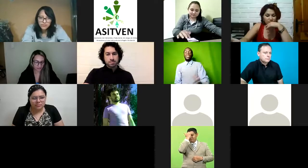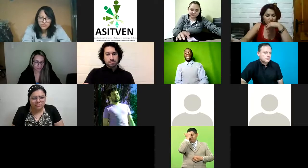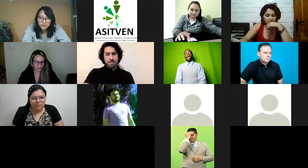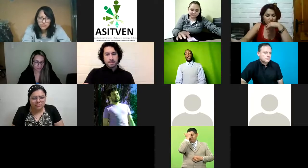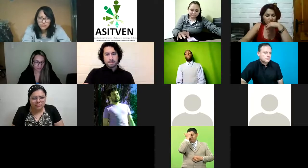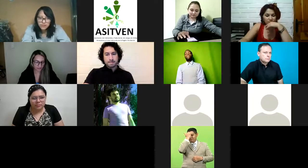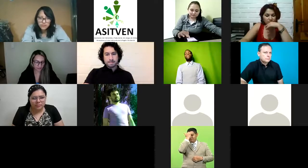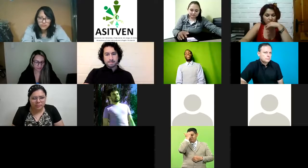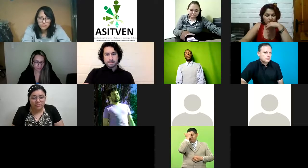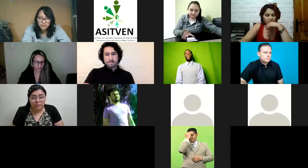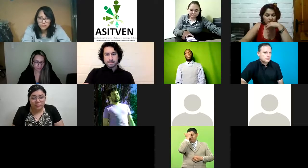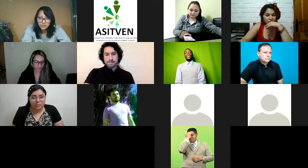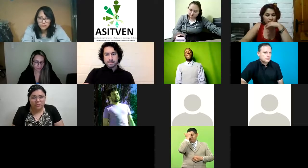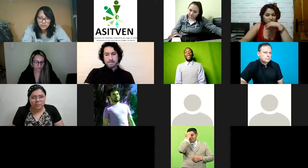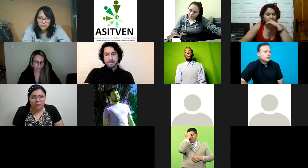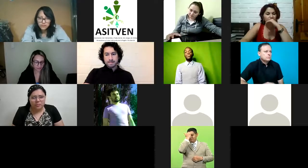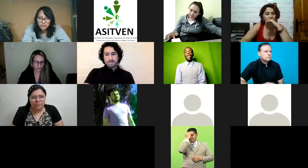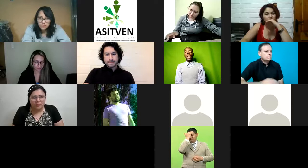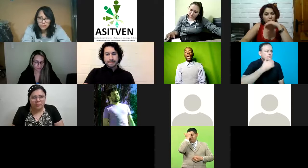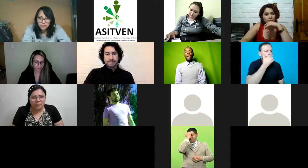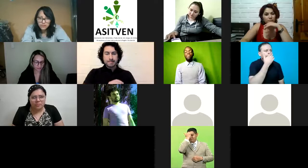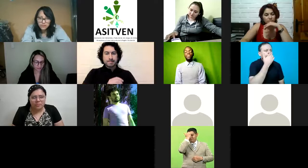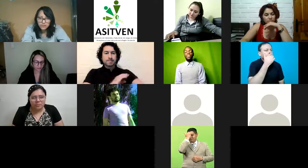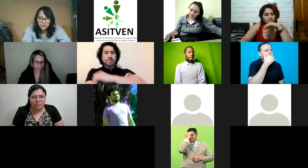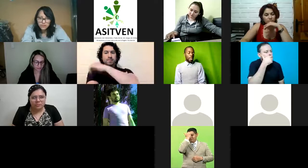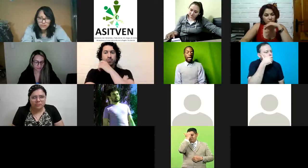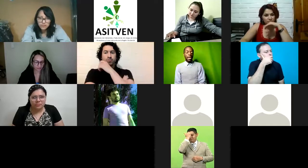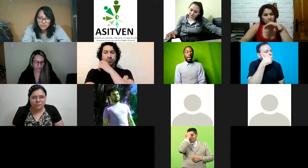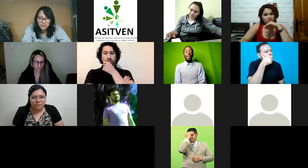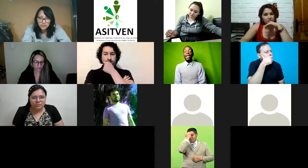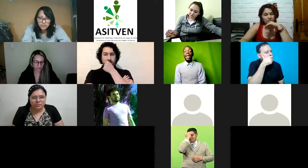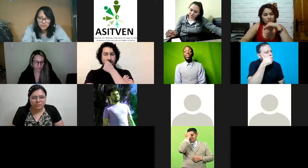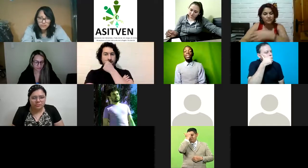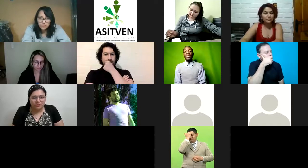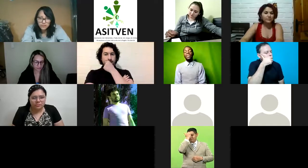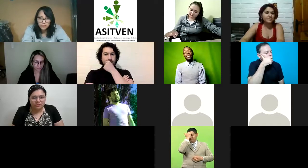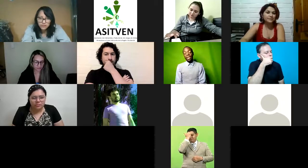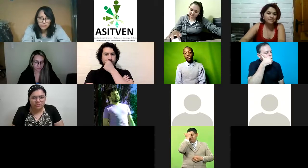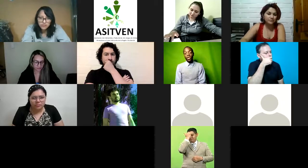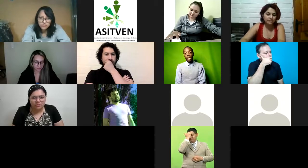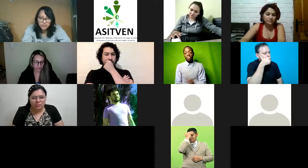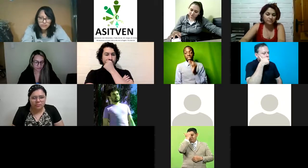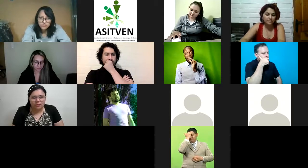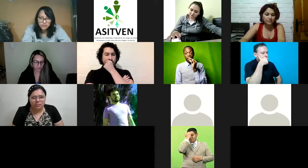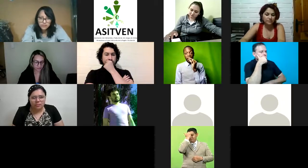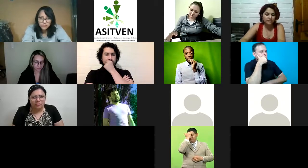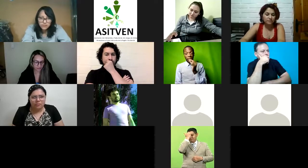pues, en este caso, la lengua de señas internacional.